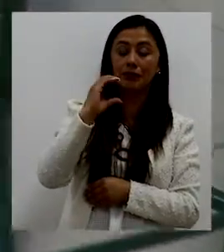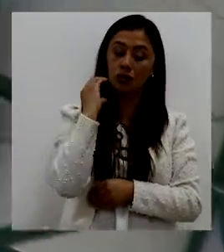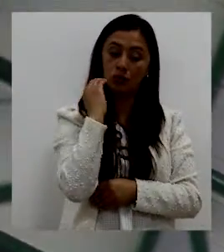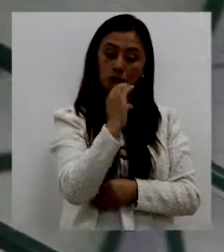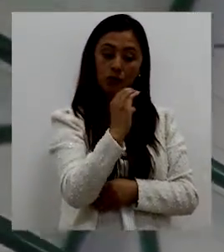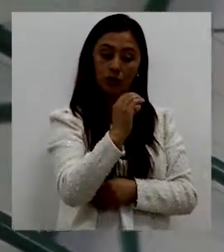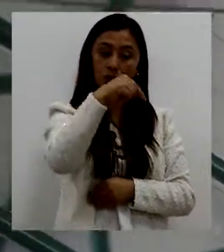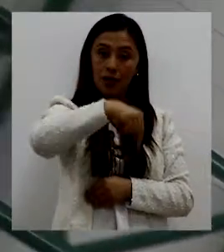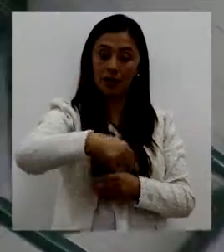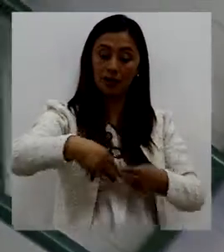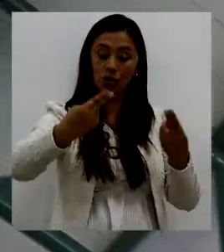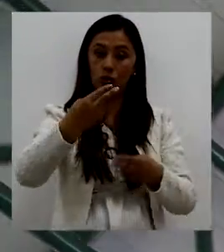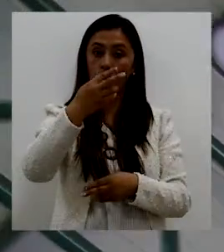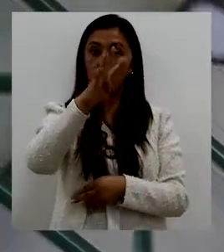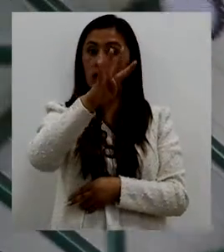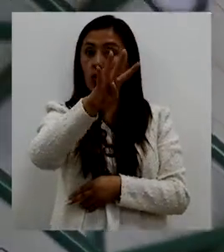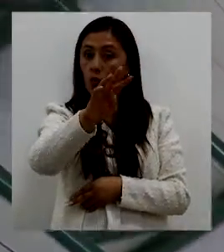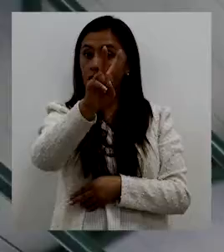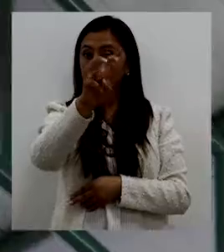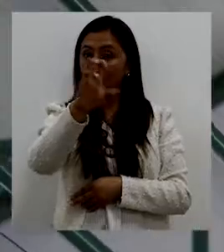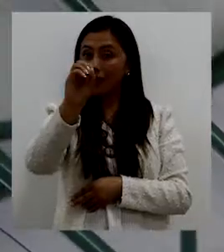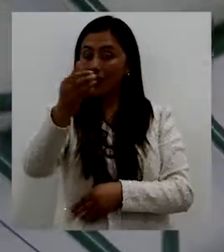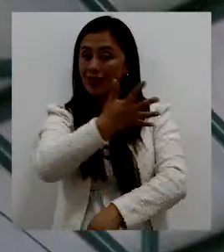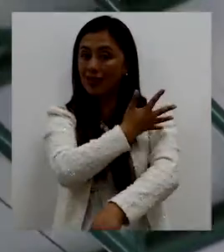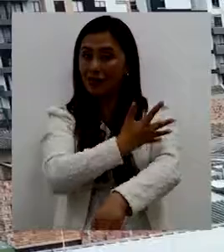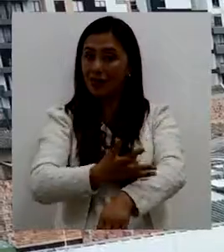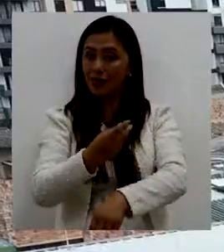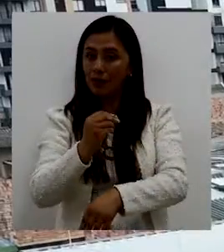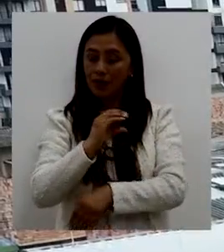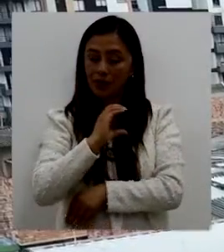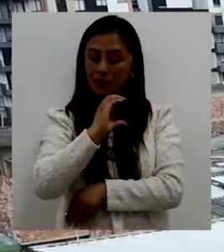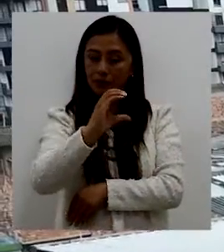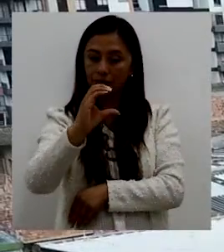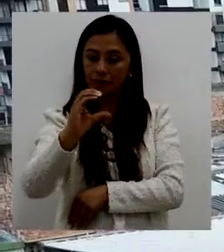municipio 470 millones. Entonces, este es